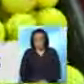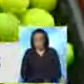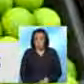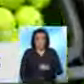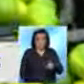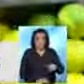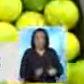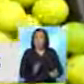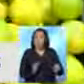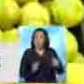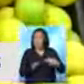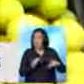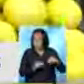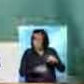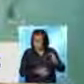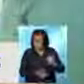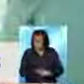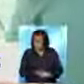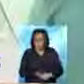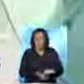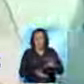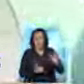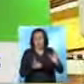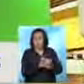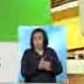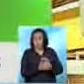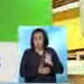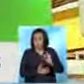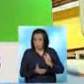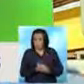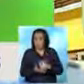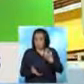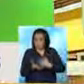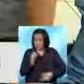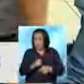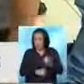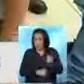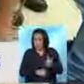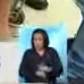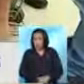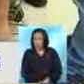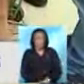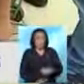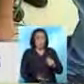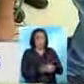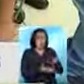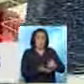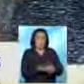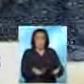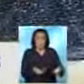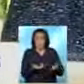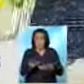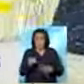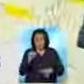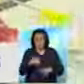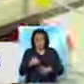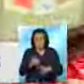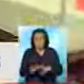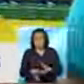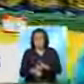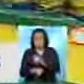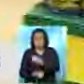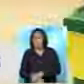En este supermercado ubicado en Chorrillos, el cítrico se encontraba a buen precio. Los compradores se llevaban el limón en gran